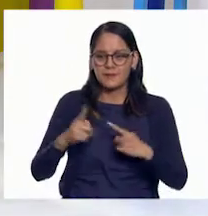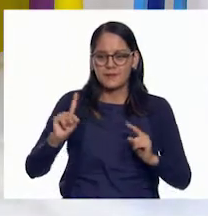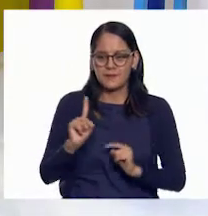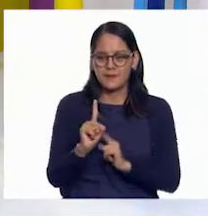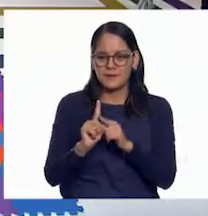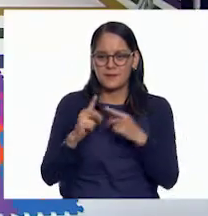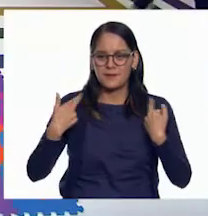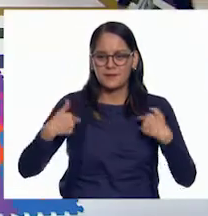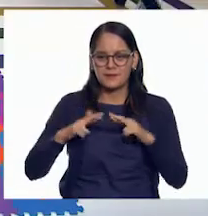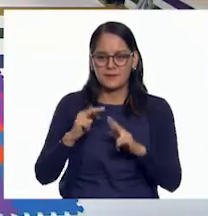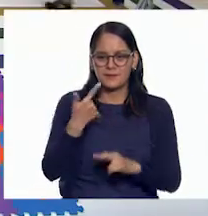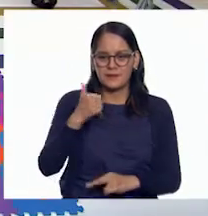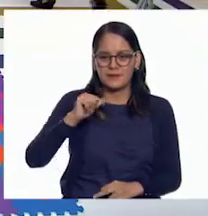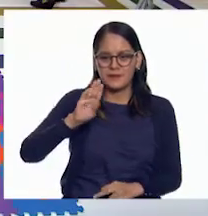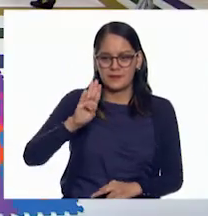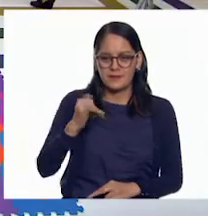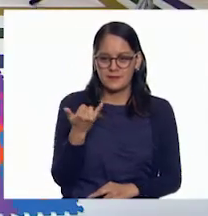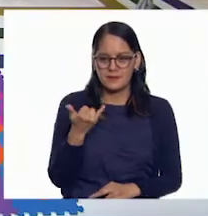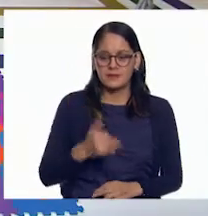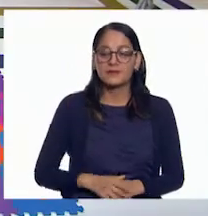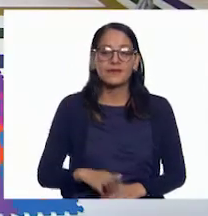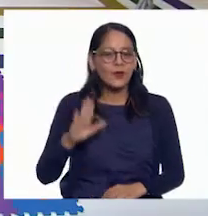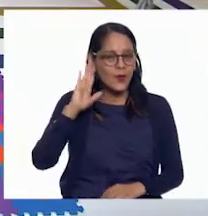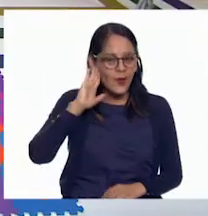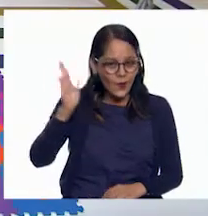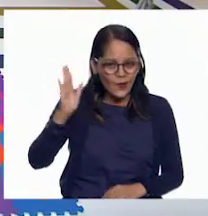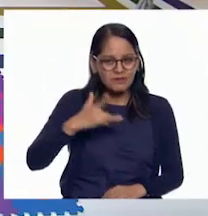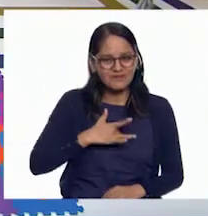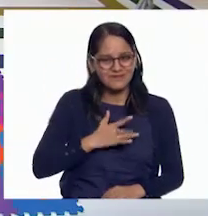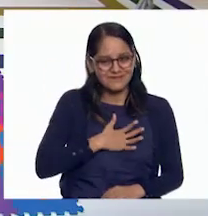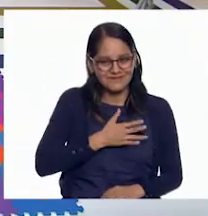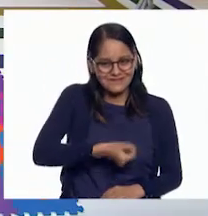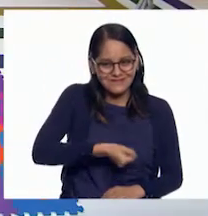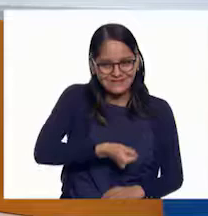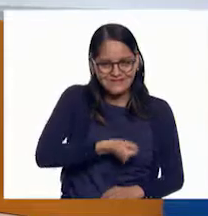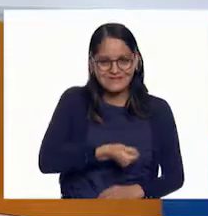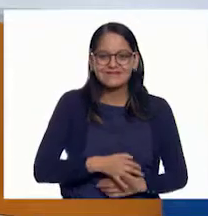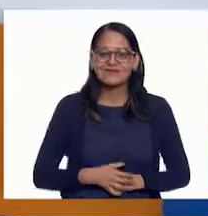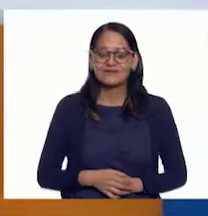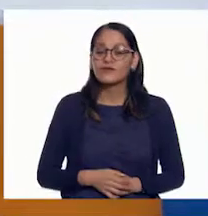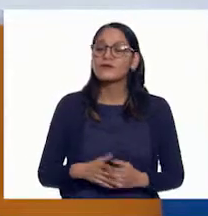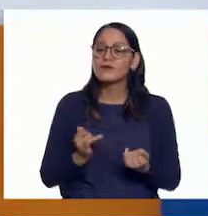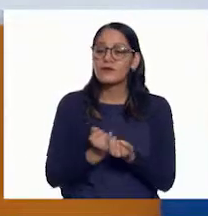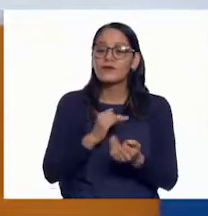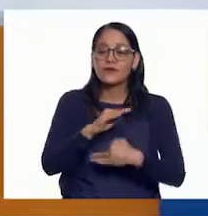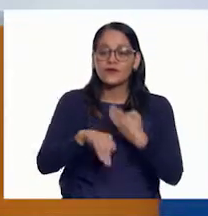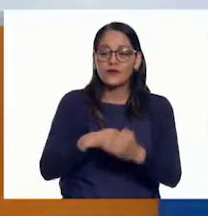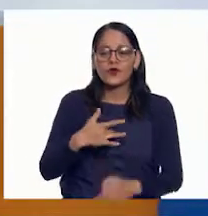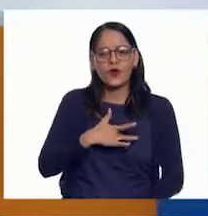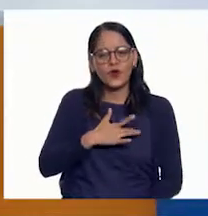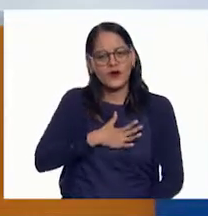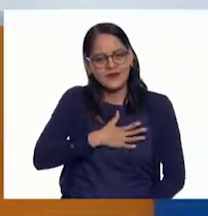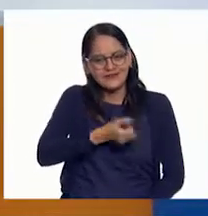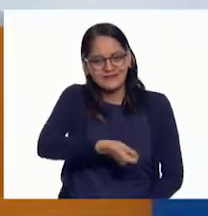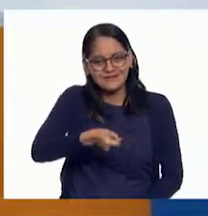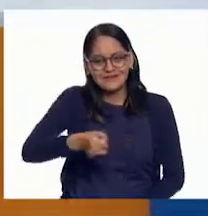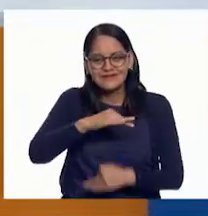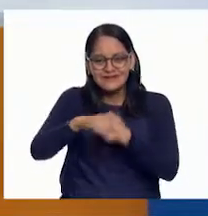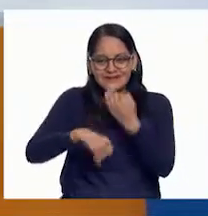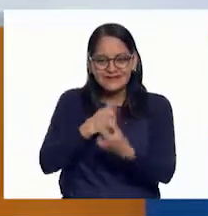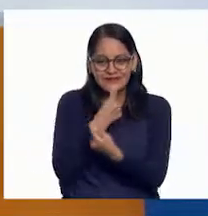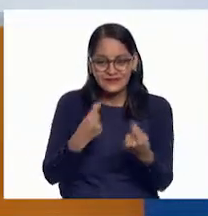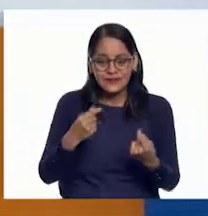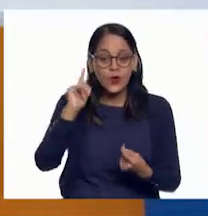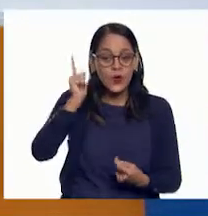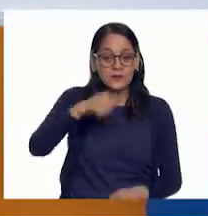Hola, maestra Gaby, ¿cómo estás? Hola, Pili, un gusto en saludarte. Nos saludamos con la mano en el corazón. Los saludo de corazón, niños y niñas, espero